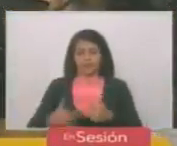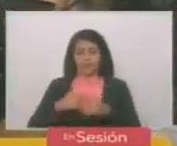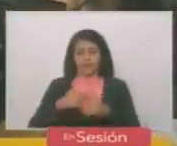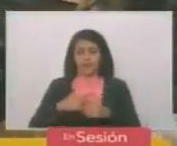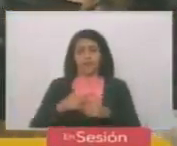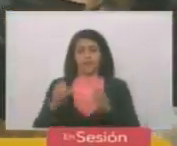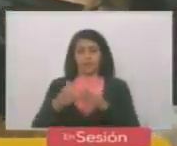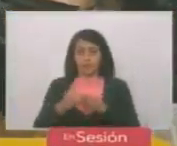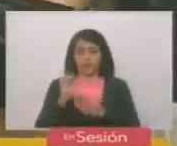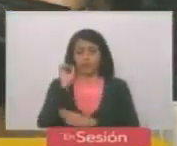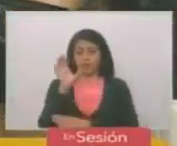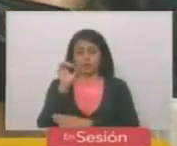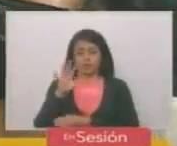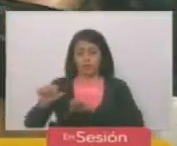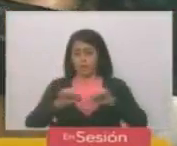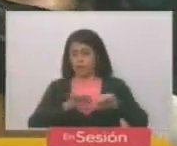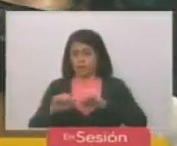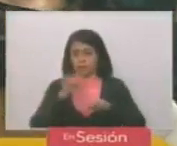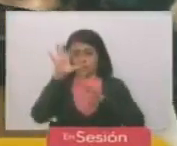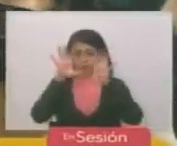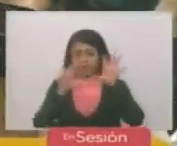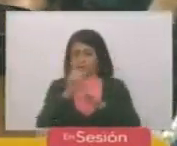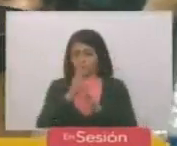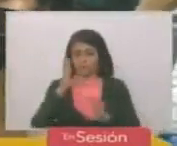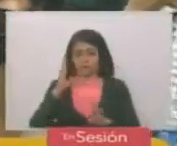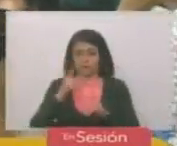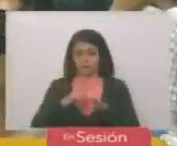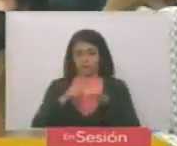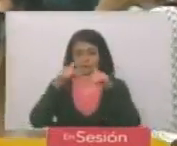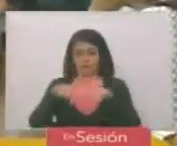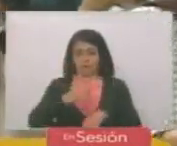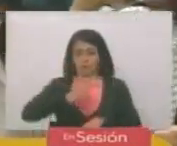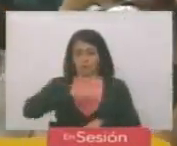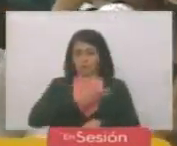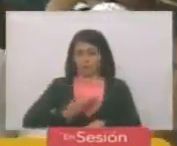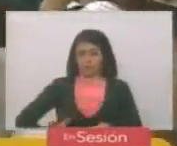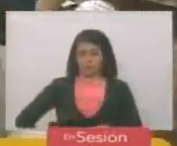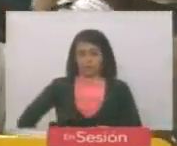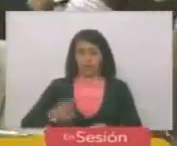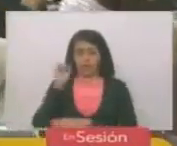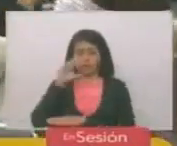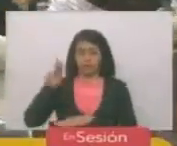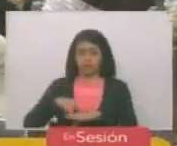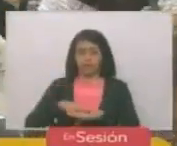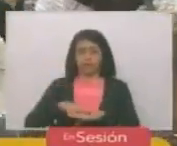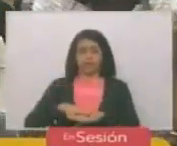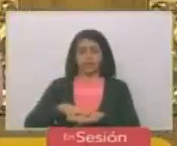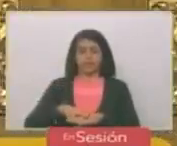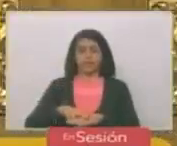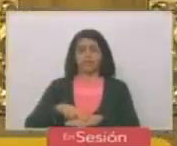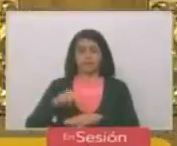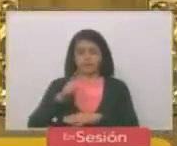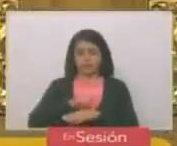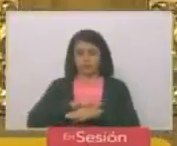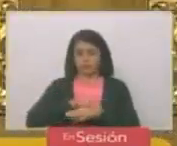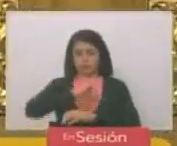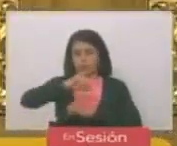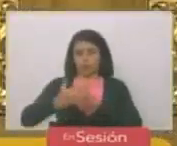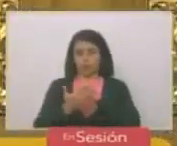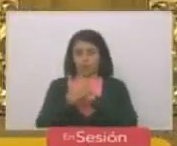red parlamentaria del Movimiento de Países No Alineados a nuestro presidente de la Asamblea Nacional, el doctor